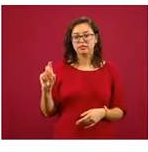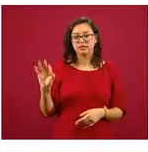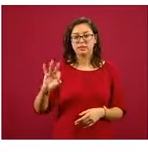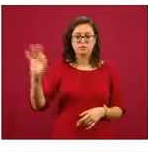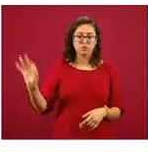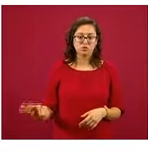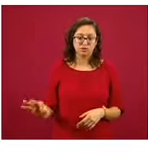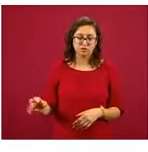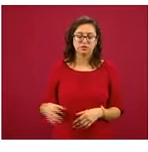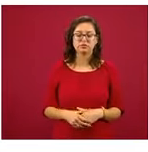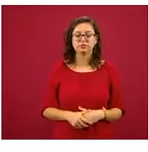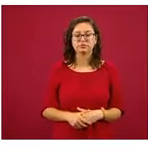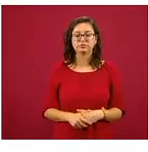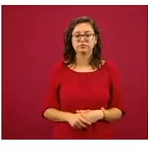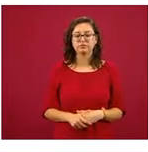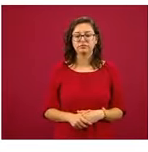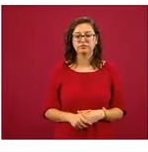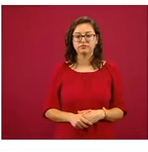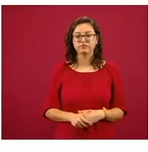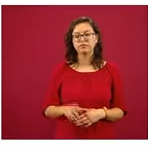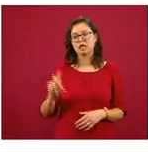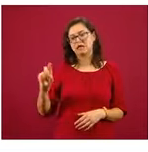última semana entre un